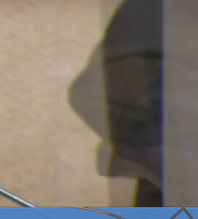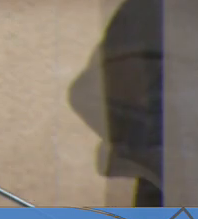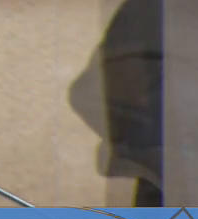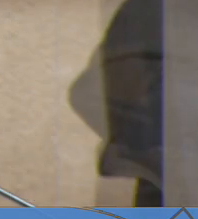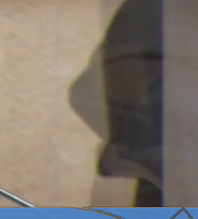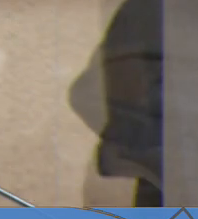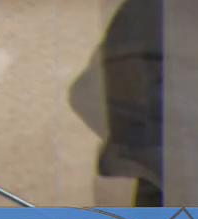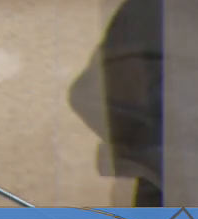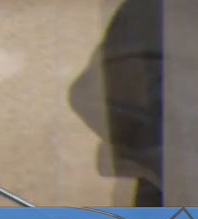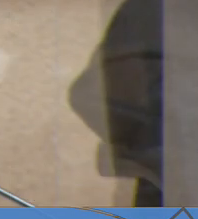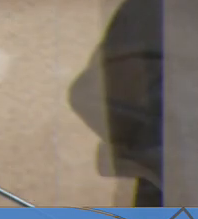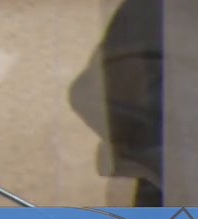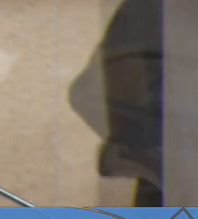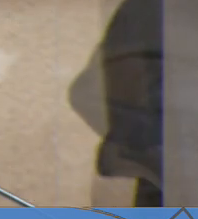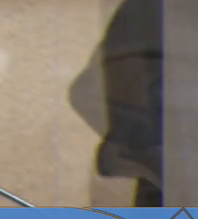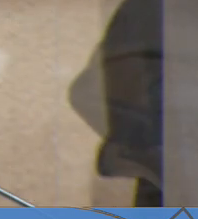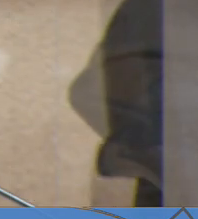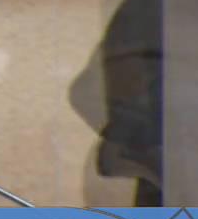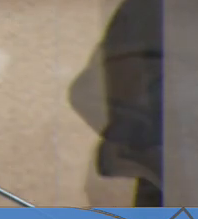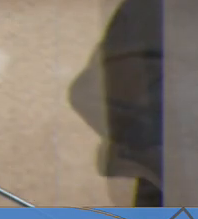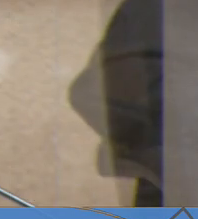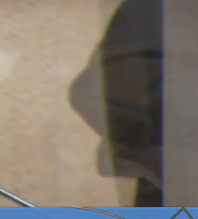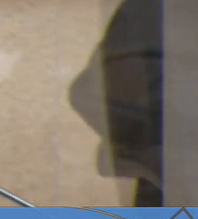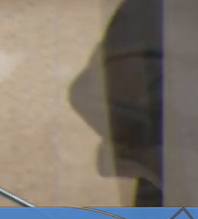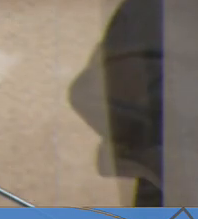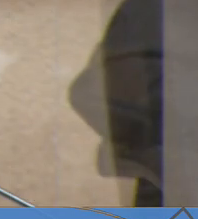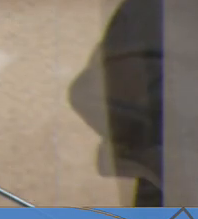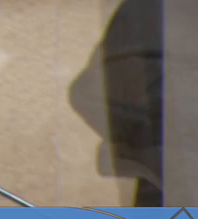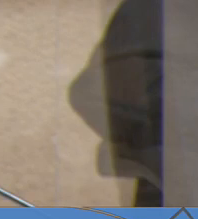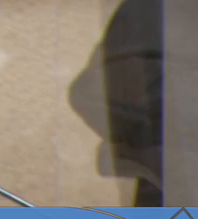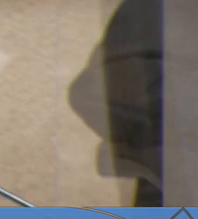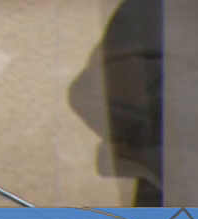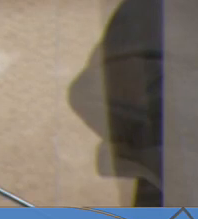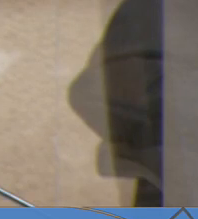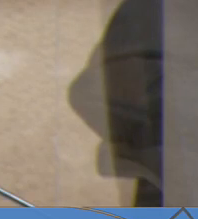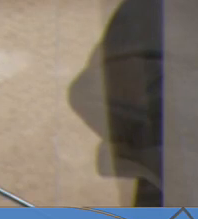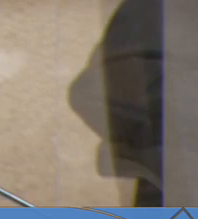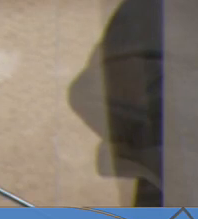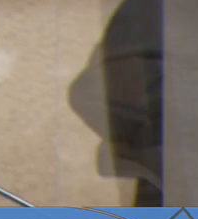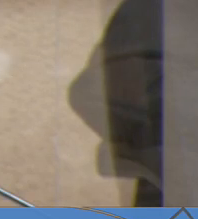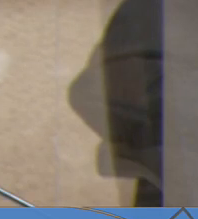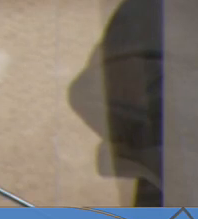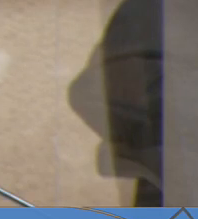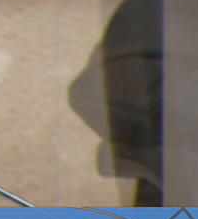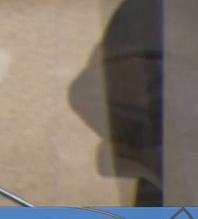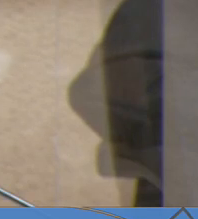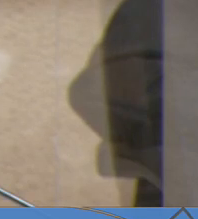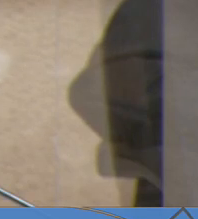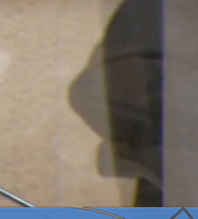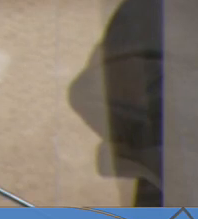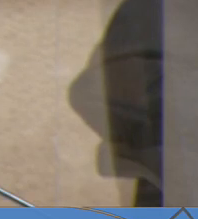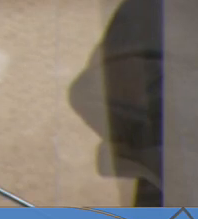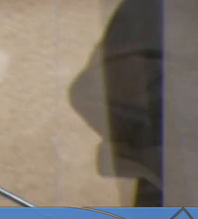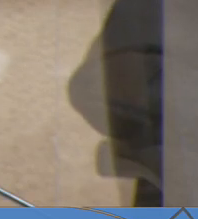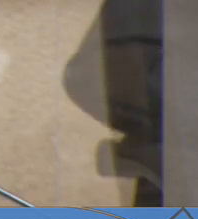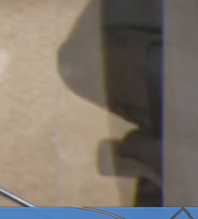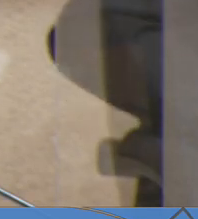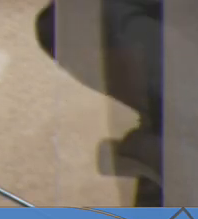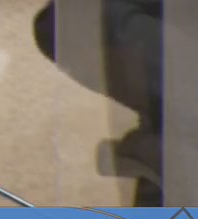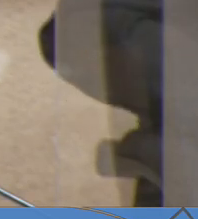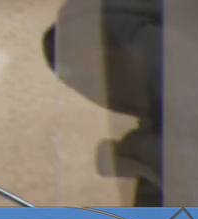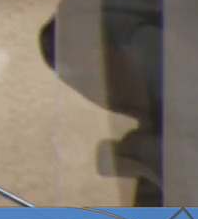de mayor estabilidad o predictibilidad para que ese tipo de cambio se vaya estabilizando. En general, un aumento de tasas de